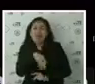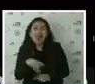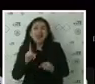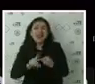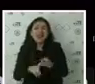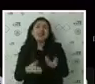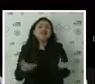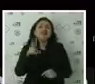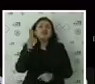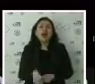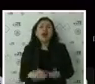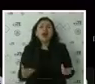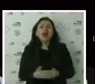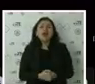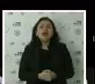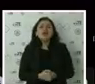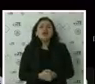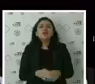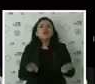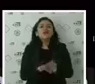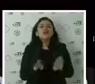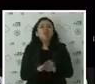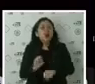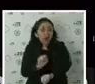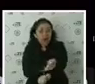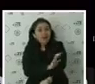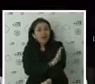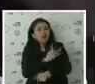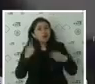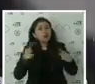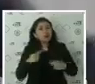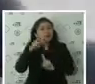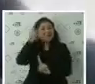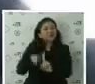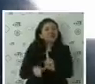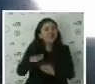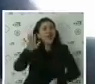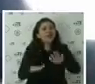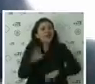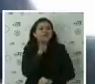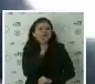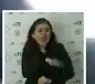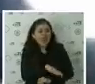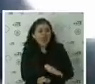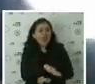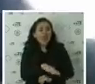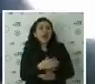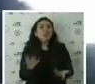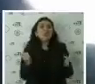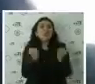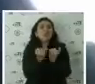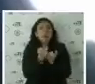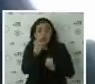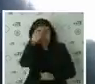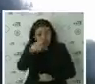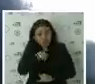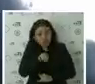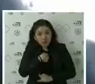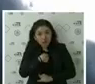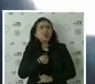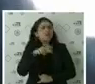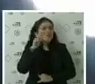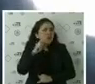pues sí, es la estabilidad emocional de la persona. Y también, pues a mí se me hace